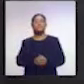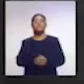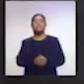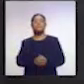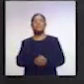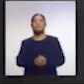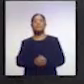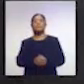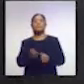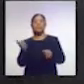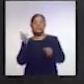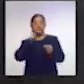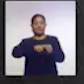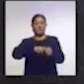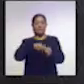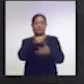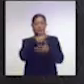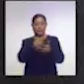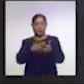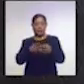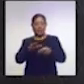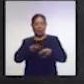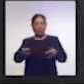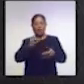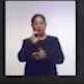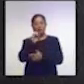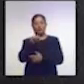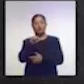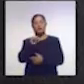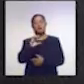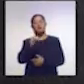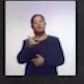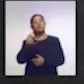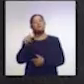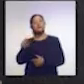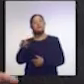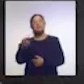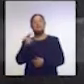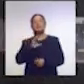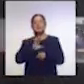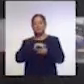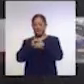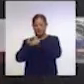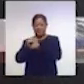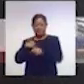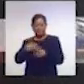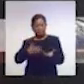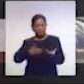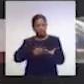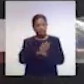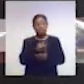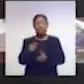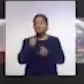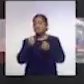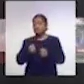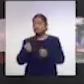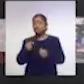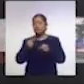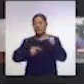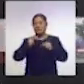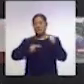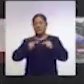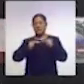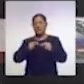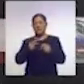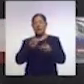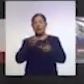los Programas Nacionales de Posgrados de Calidad del CONACYT. Este estatus permite, de entrada, garantizar el nivel académico del posgrado